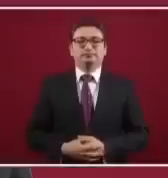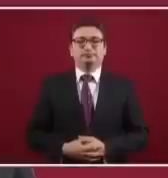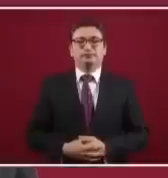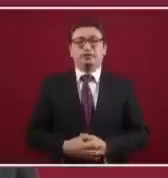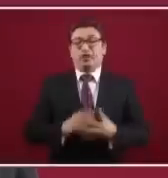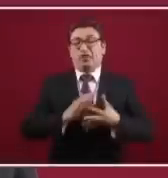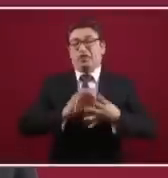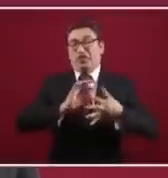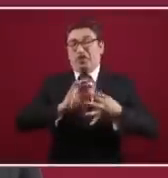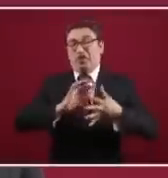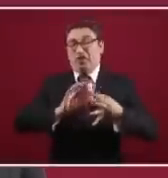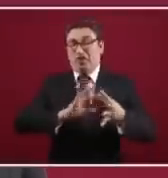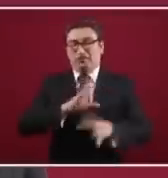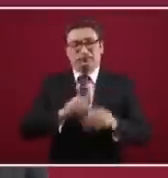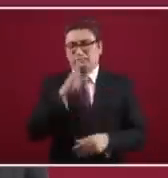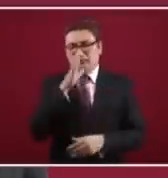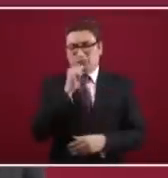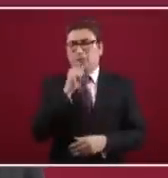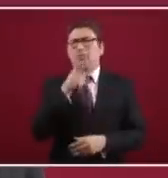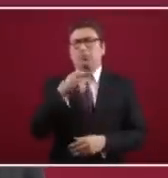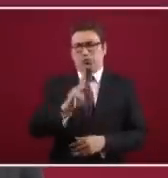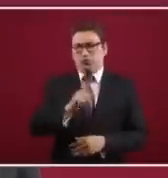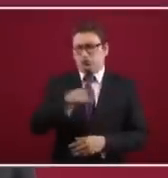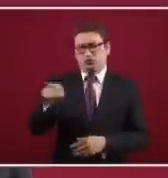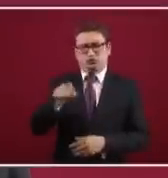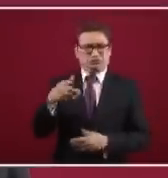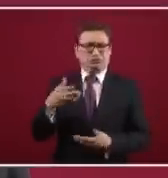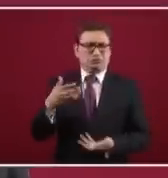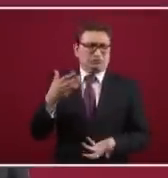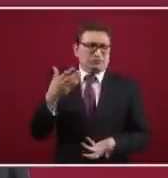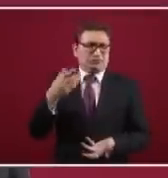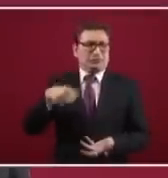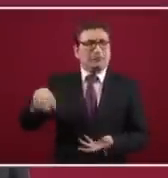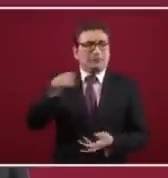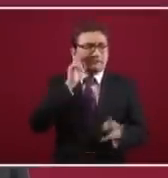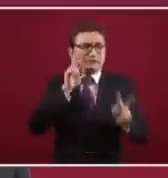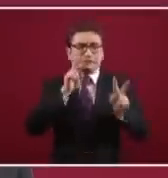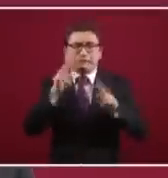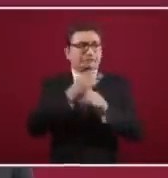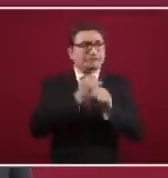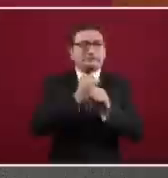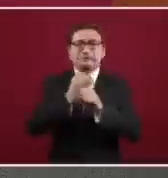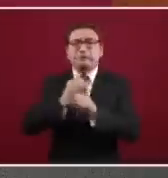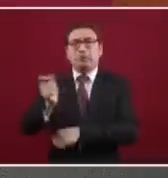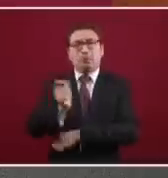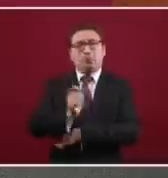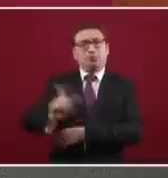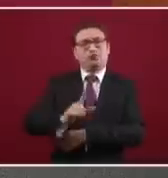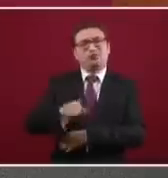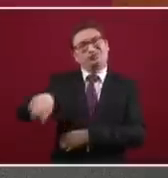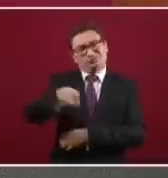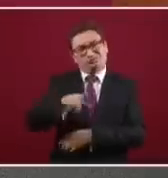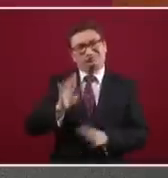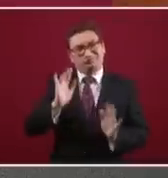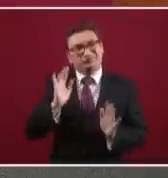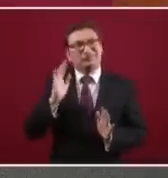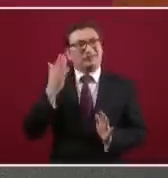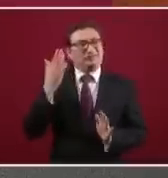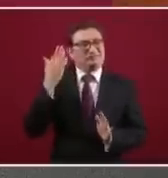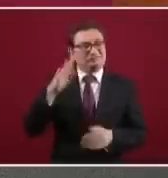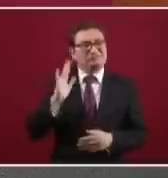detallar tanto, ¿no? Pero ustedes, que son mirones profesionales, investigadores,